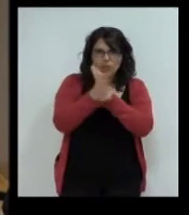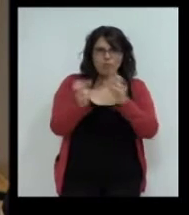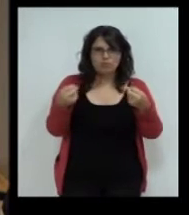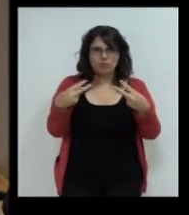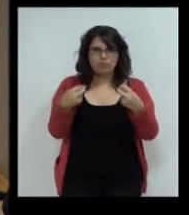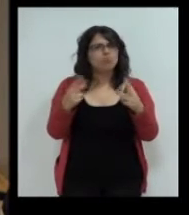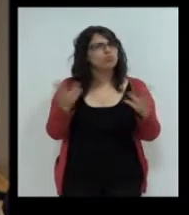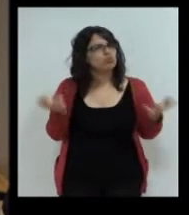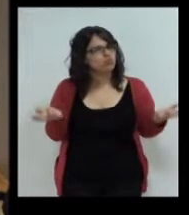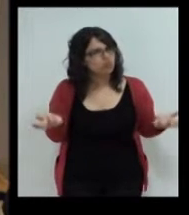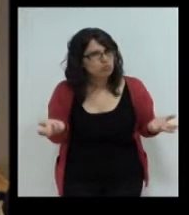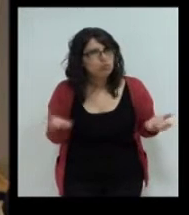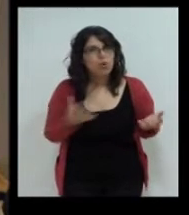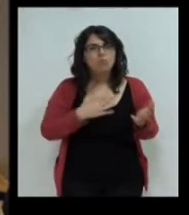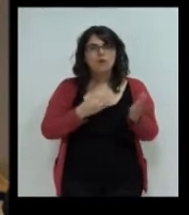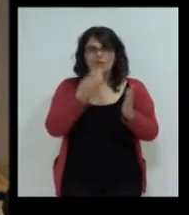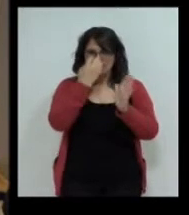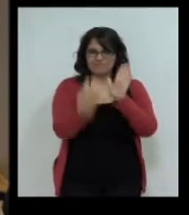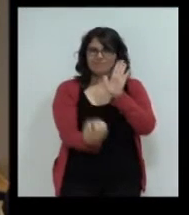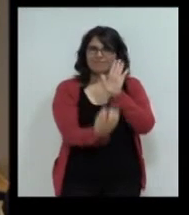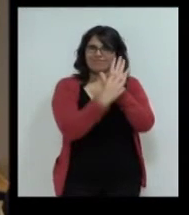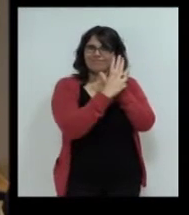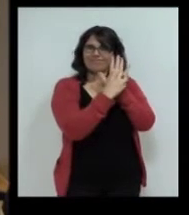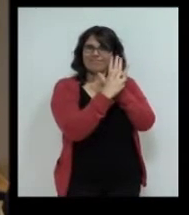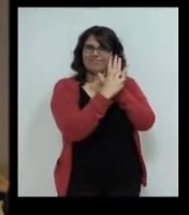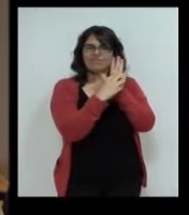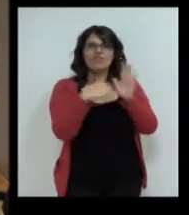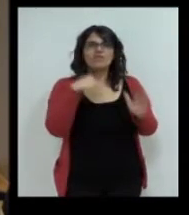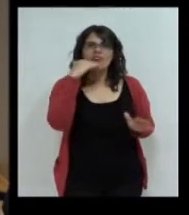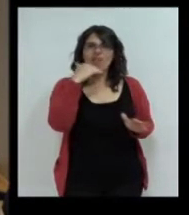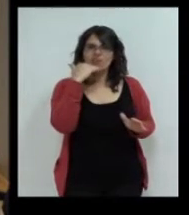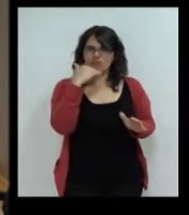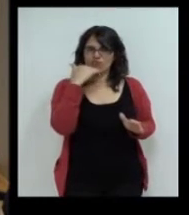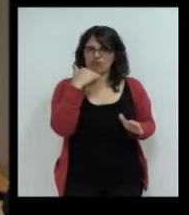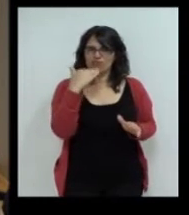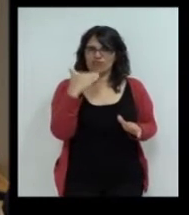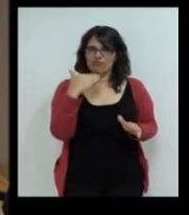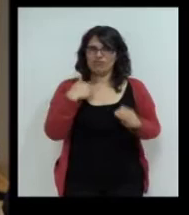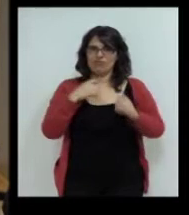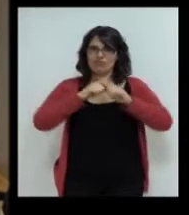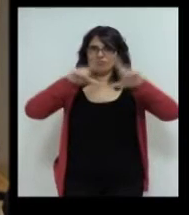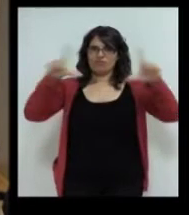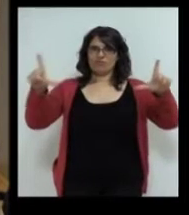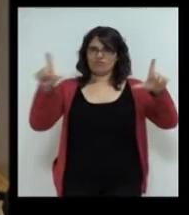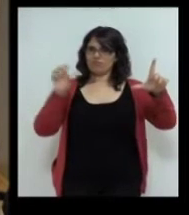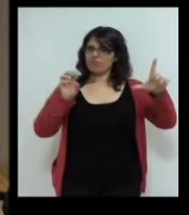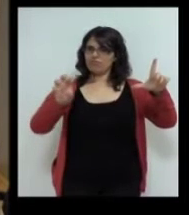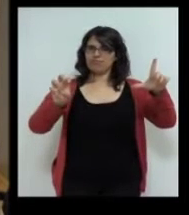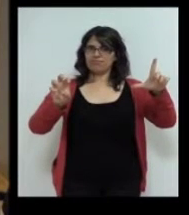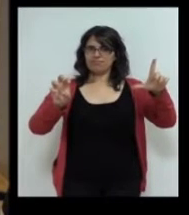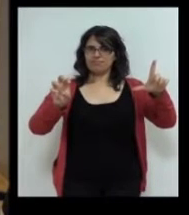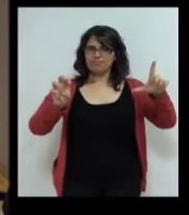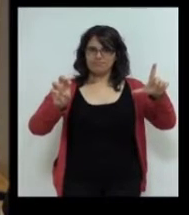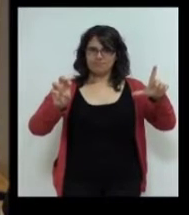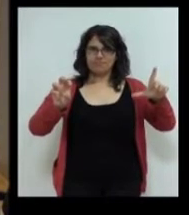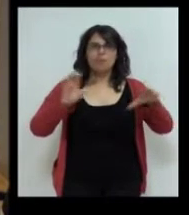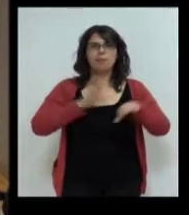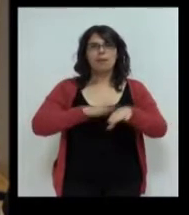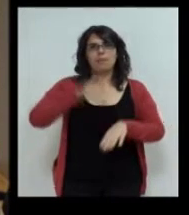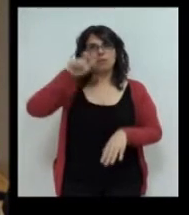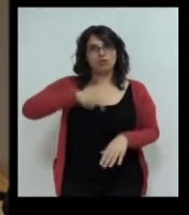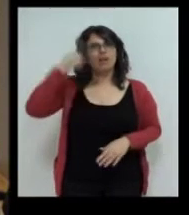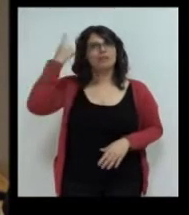puedes ayudarte de señalizaciones visuales dentro de tu grafismo de pantalla, ¿no? Pues en el que le